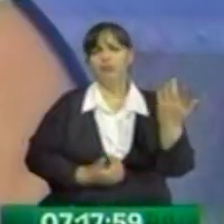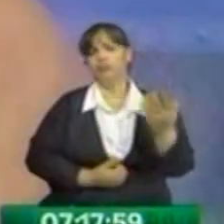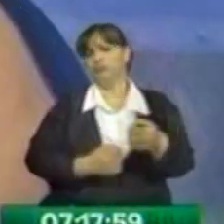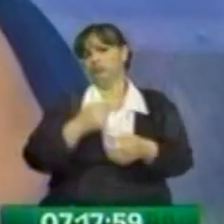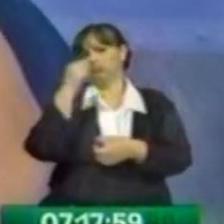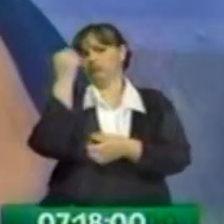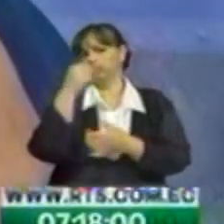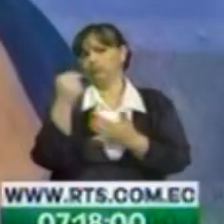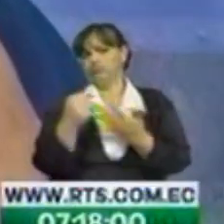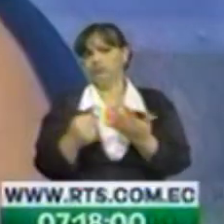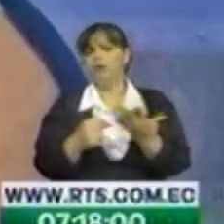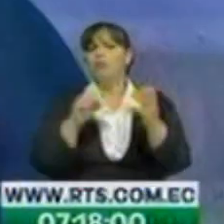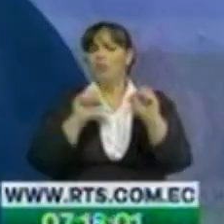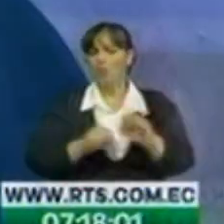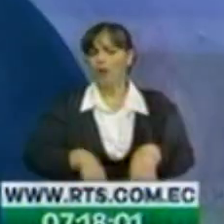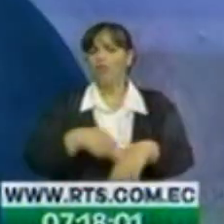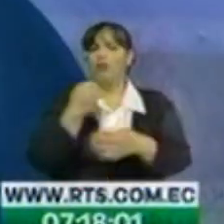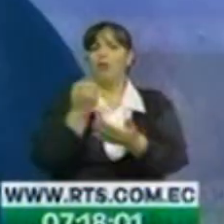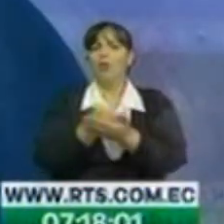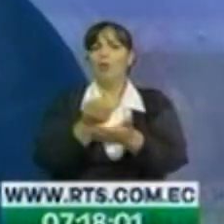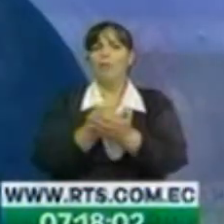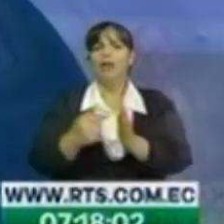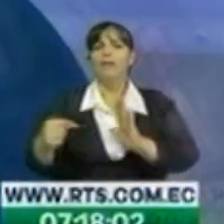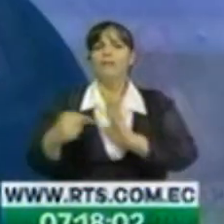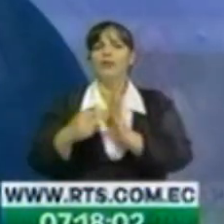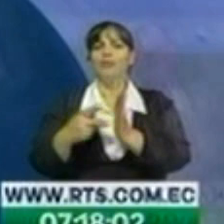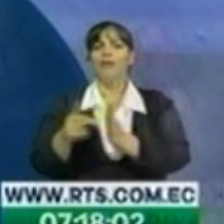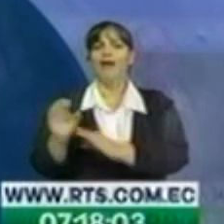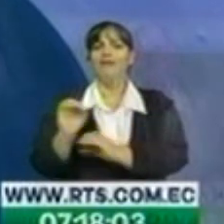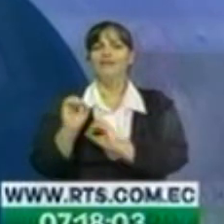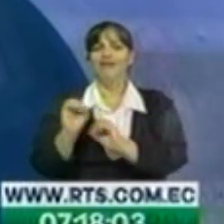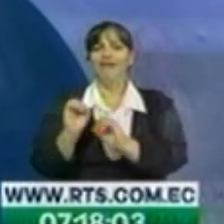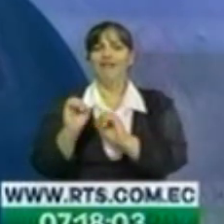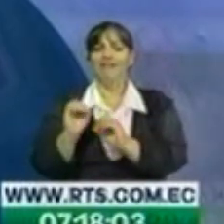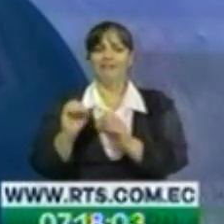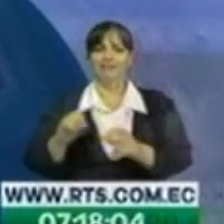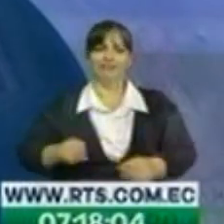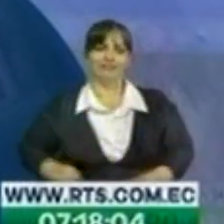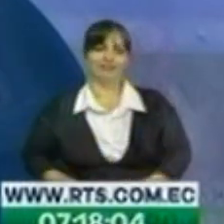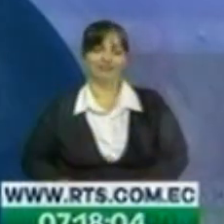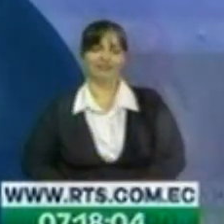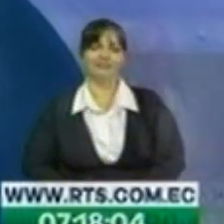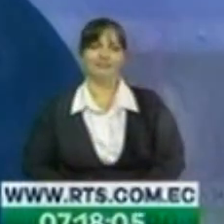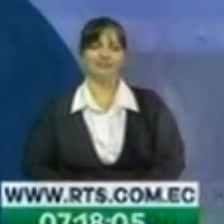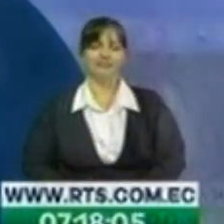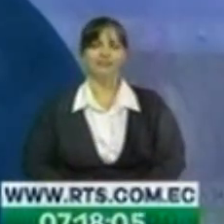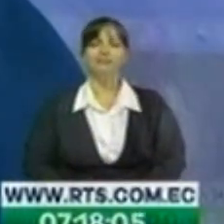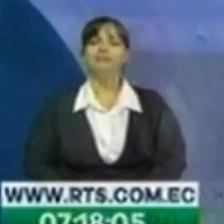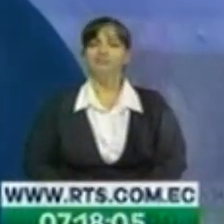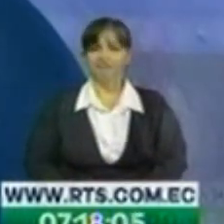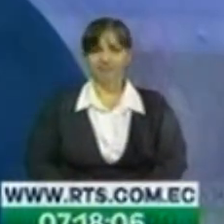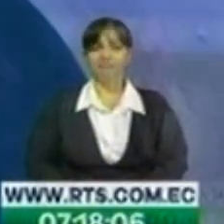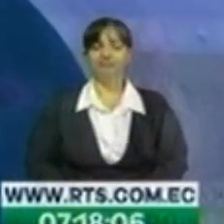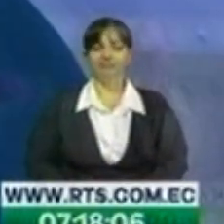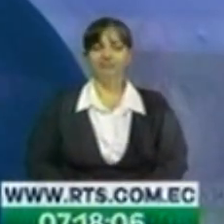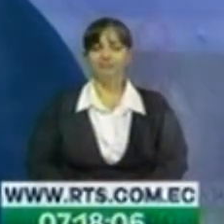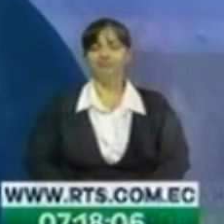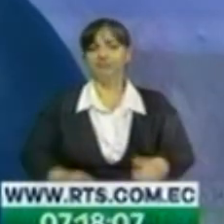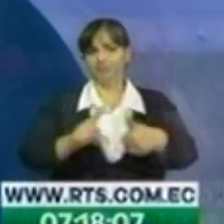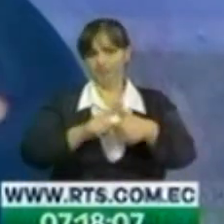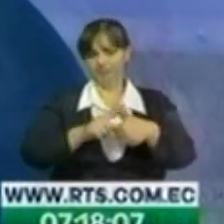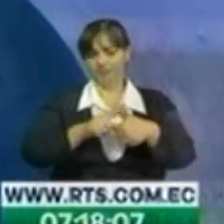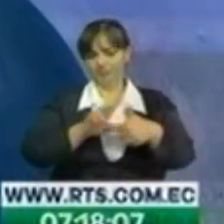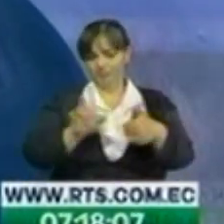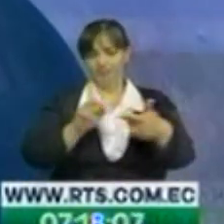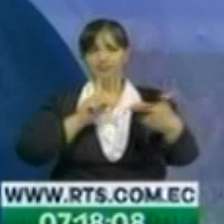que estén destinados para construir un bien cultural o artístico. Ese es el primer puntal. El segundo tiene